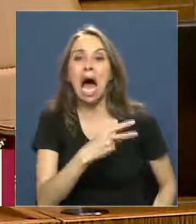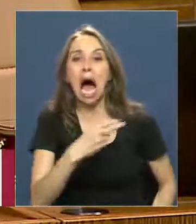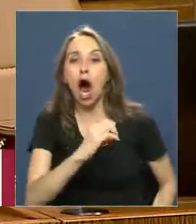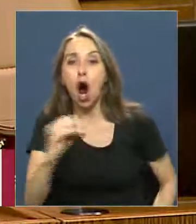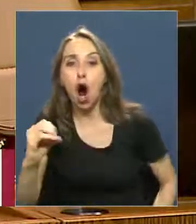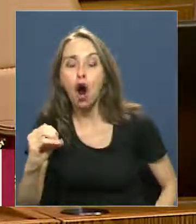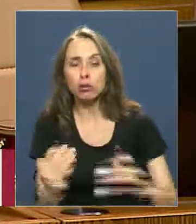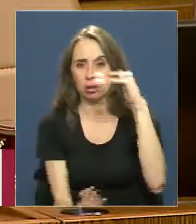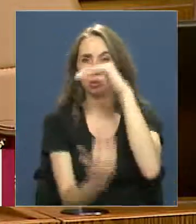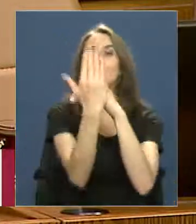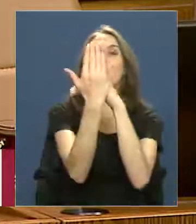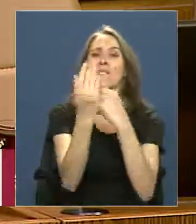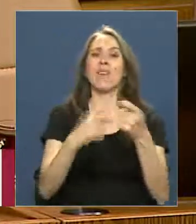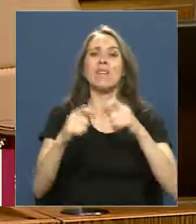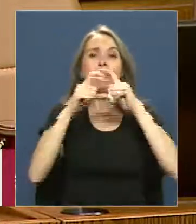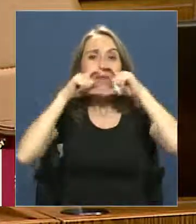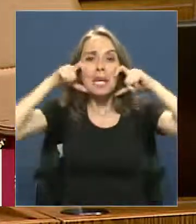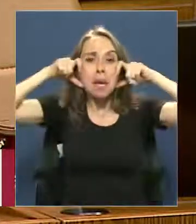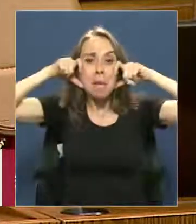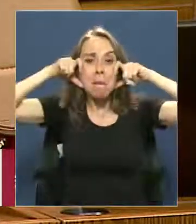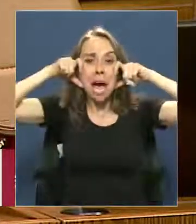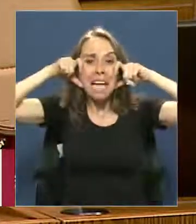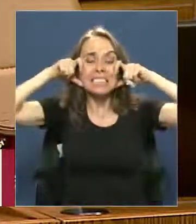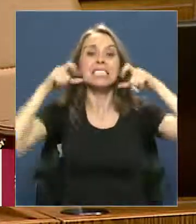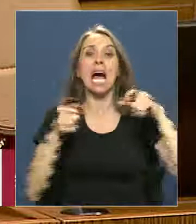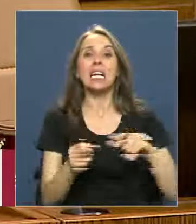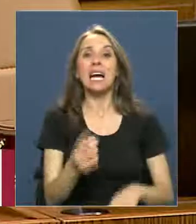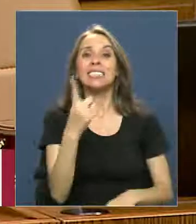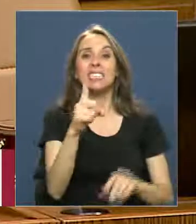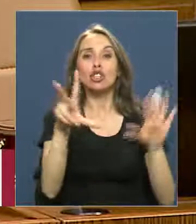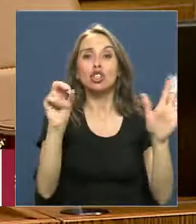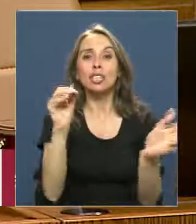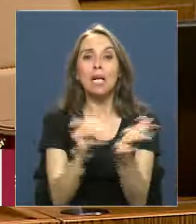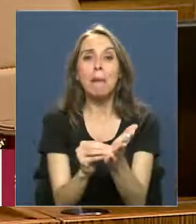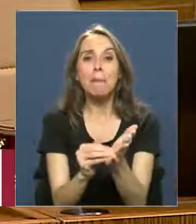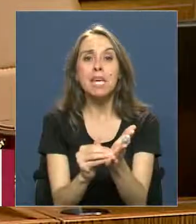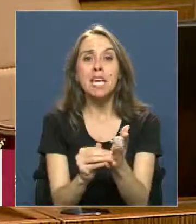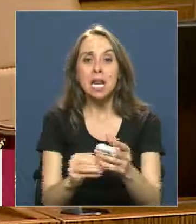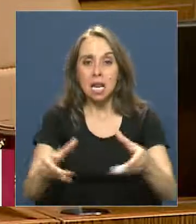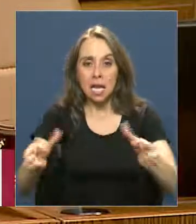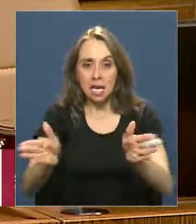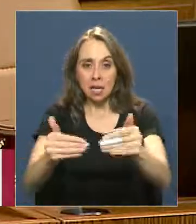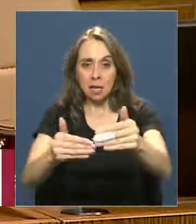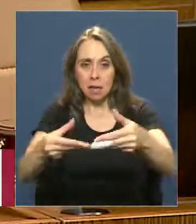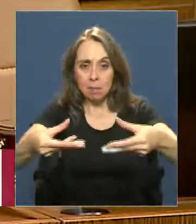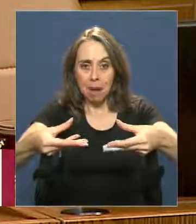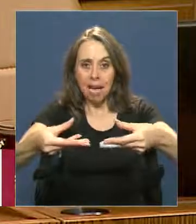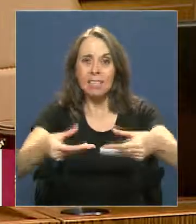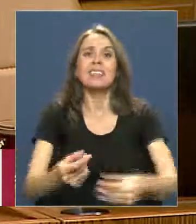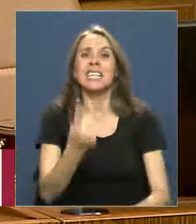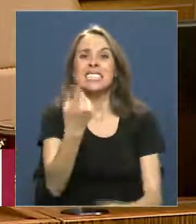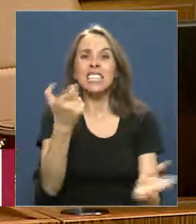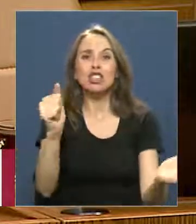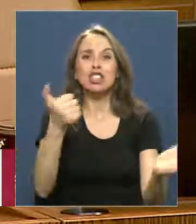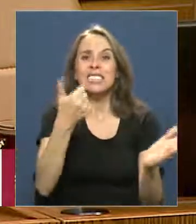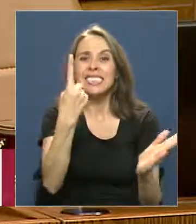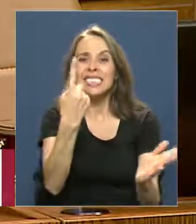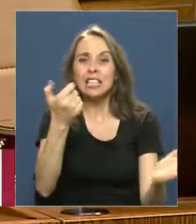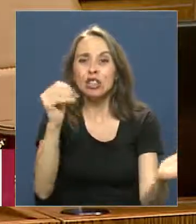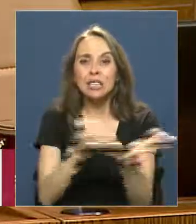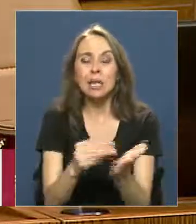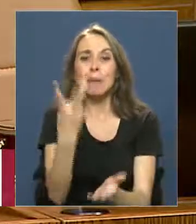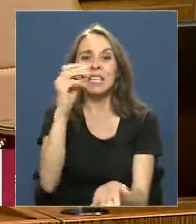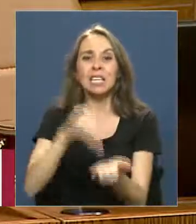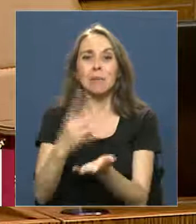se llegaba a vender mascarilla de alto nivel a 180 mil pesos el paquete, 160 mil, 30